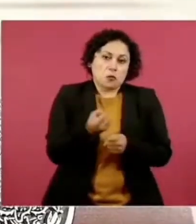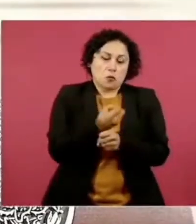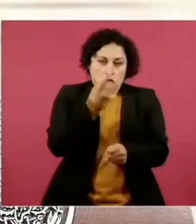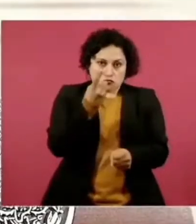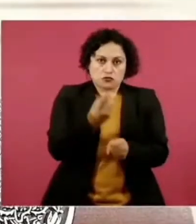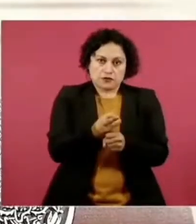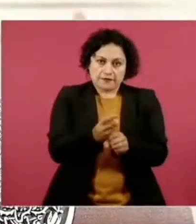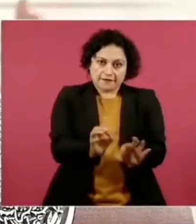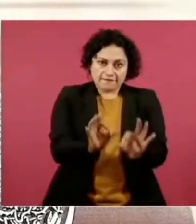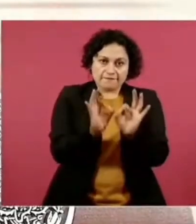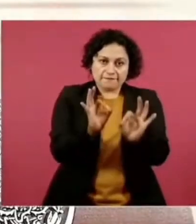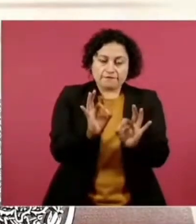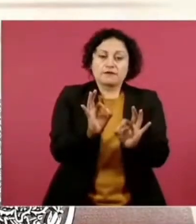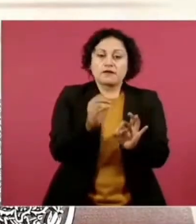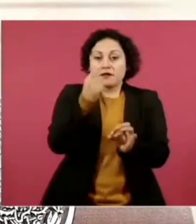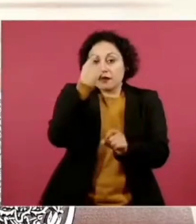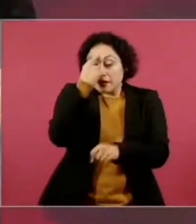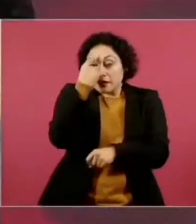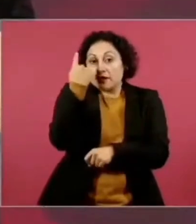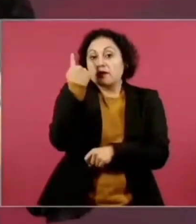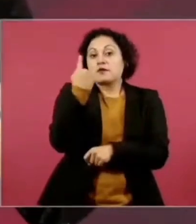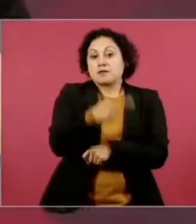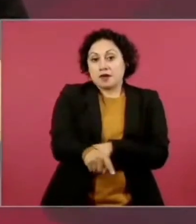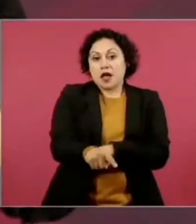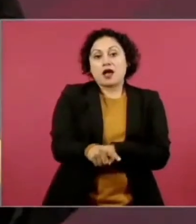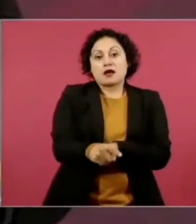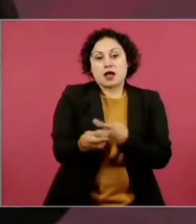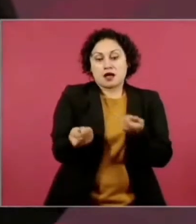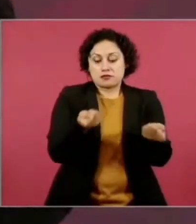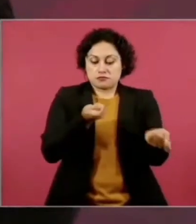para el control de Afores,